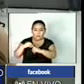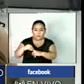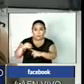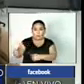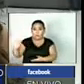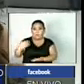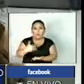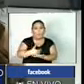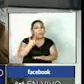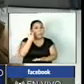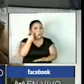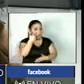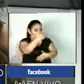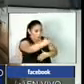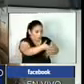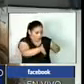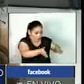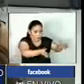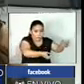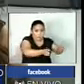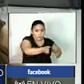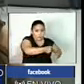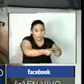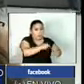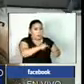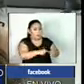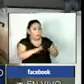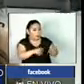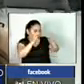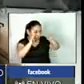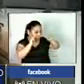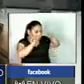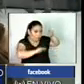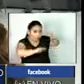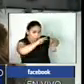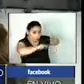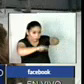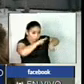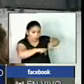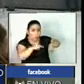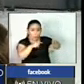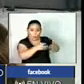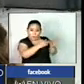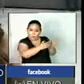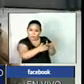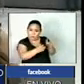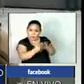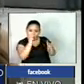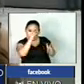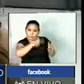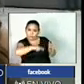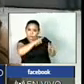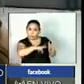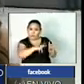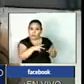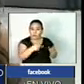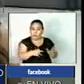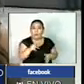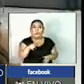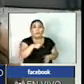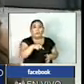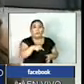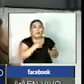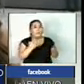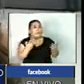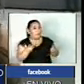estarán hospedados en un hotel por supuesto bajo la vigilancia y todos los protocolos que deben seguir por parte del Ministerio